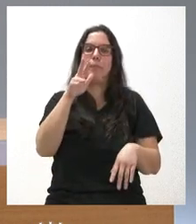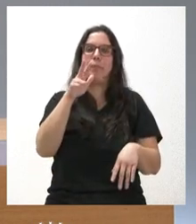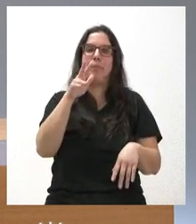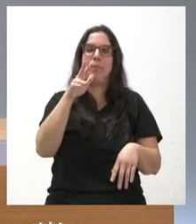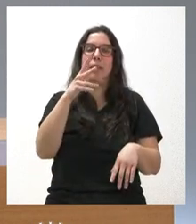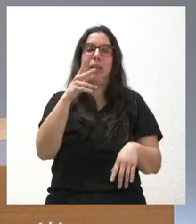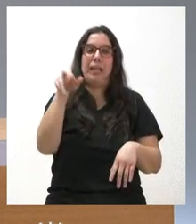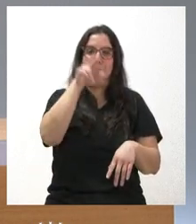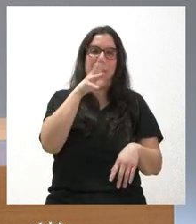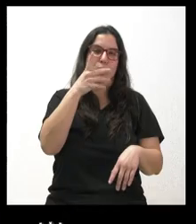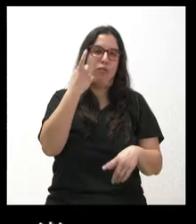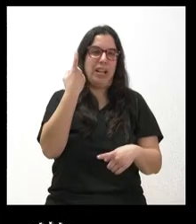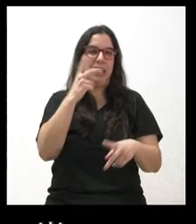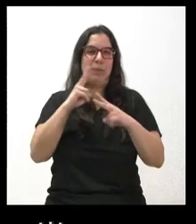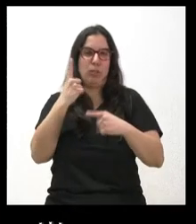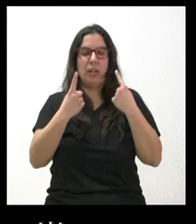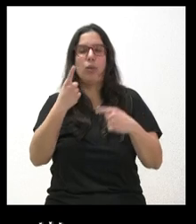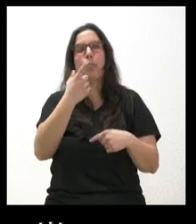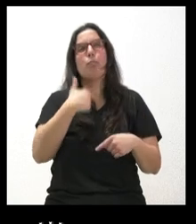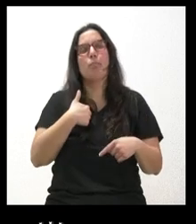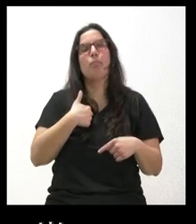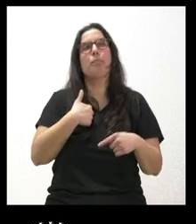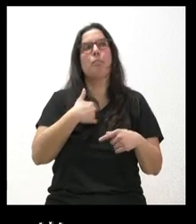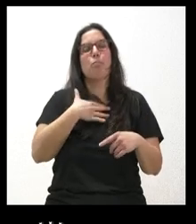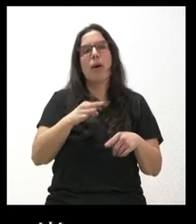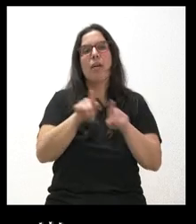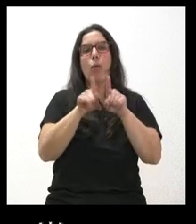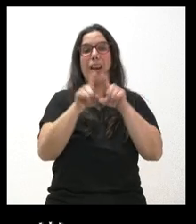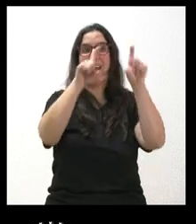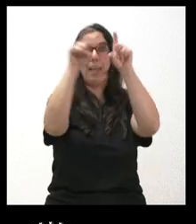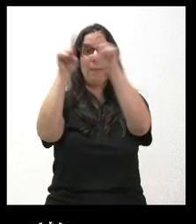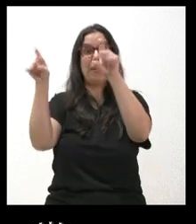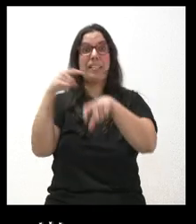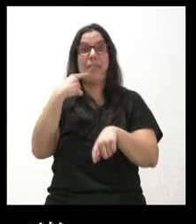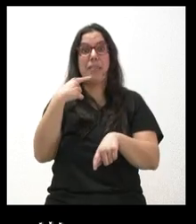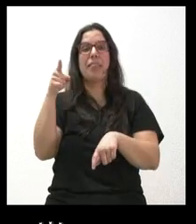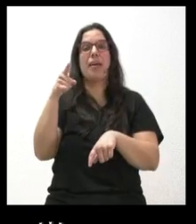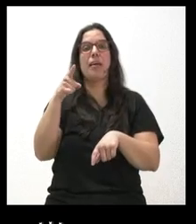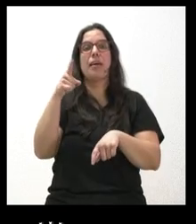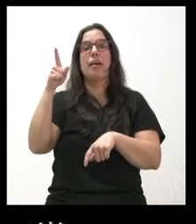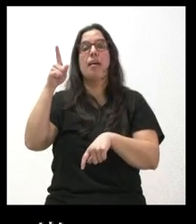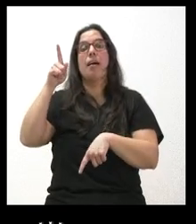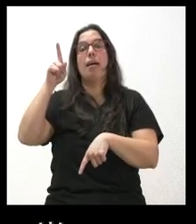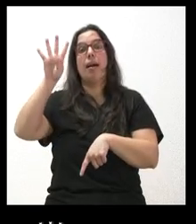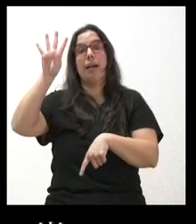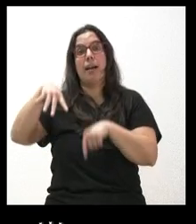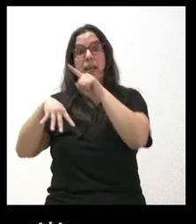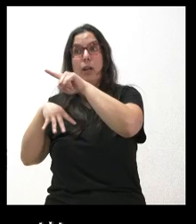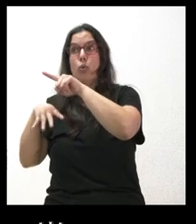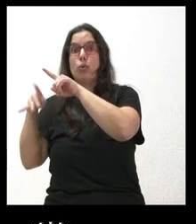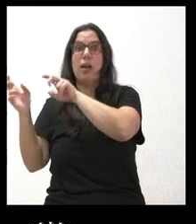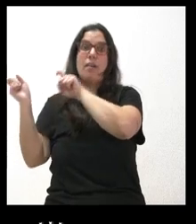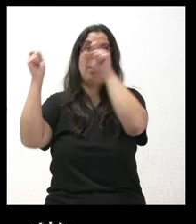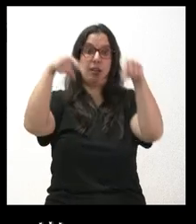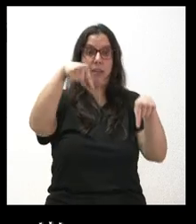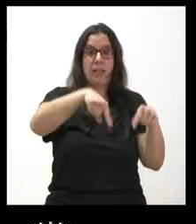cosas pendientes no sé si nos puede trazar un poco de perfil de estas empresas que dice que se han trasladado de Cataluña a Castilla y león si son